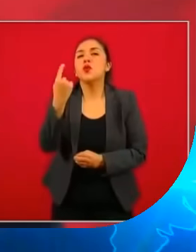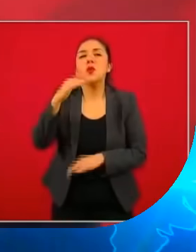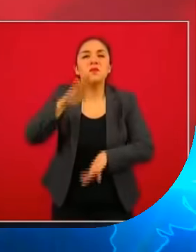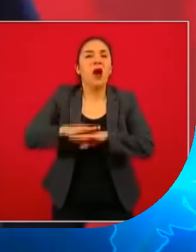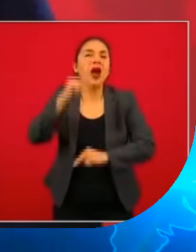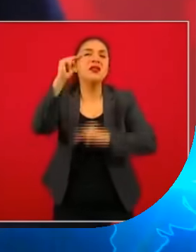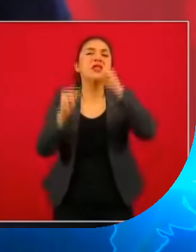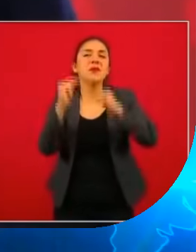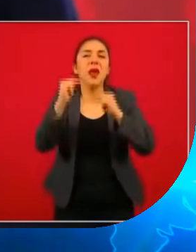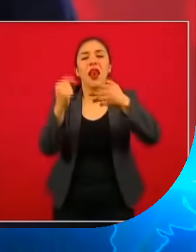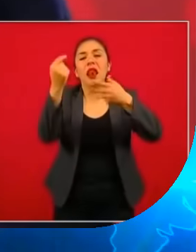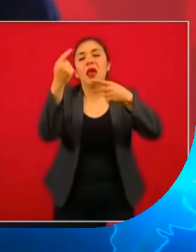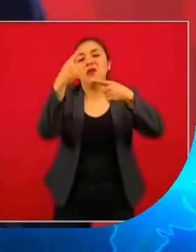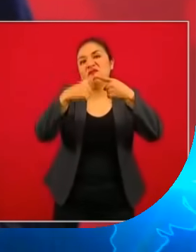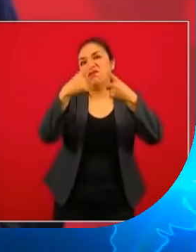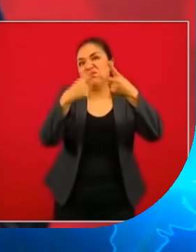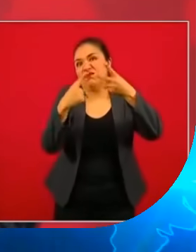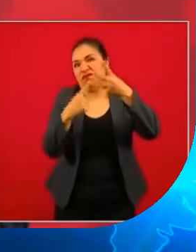niveles,